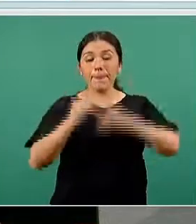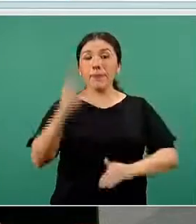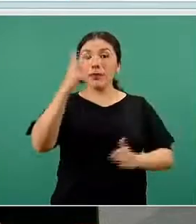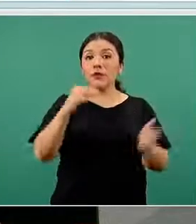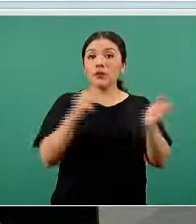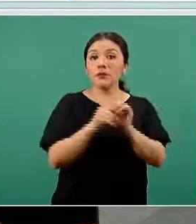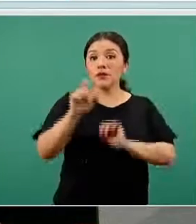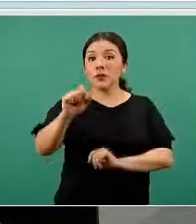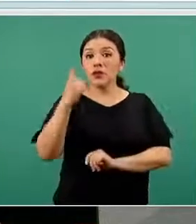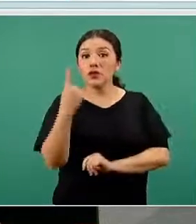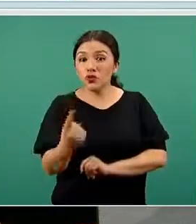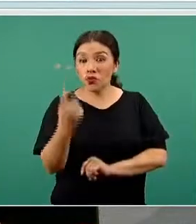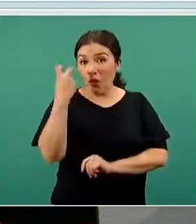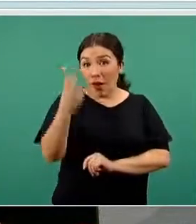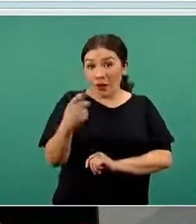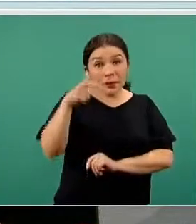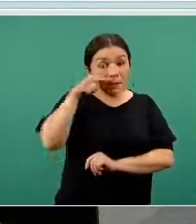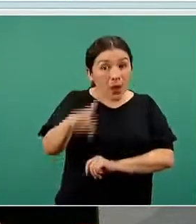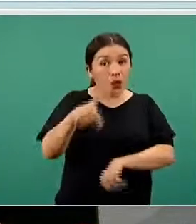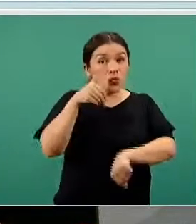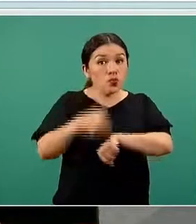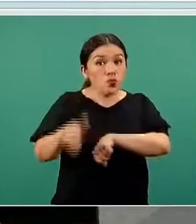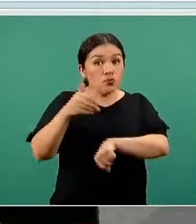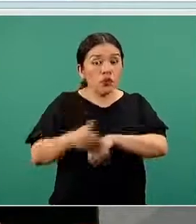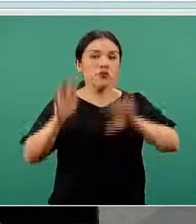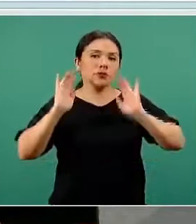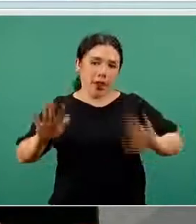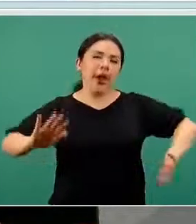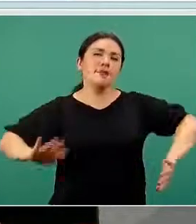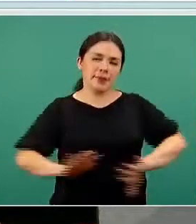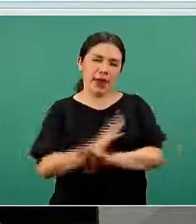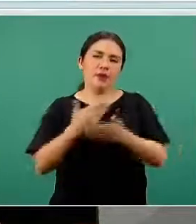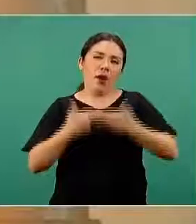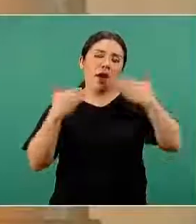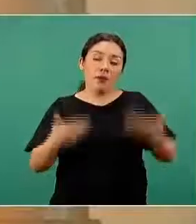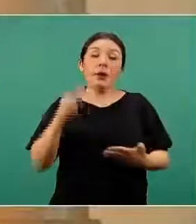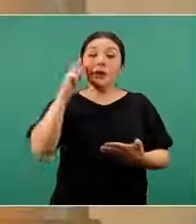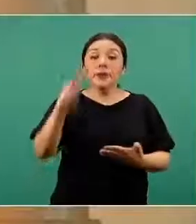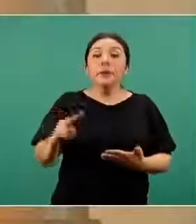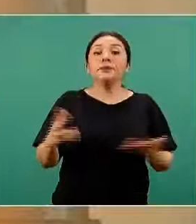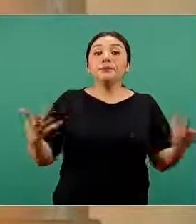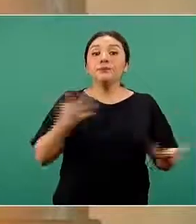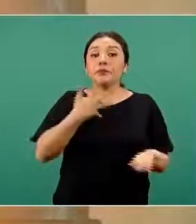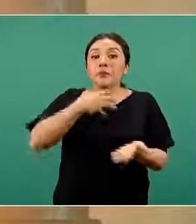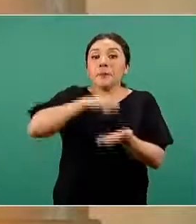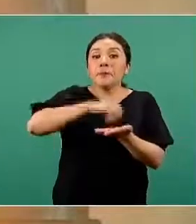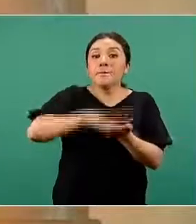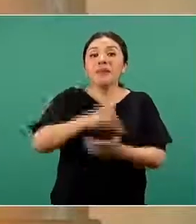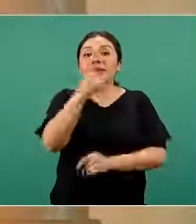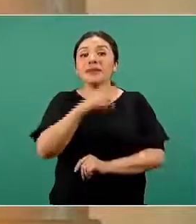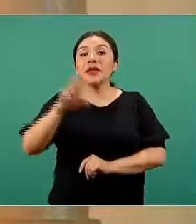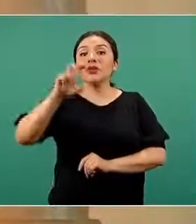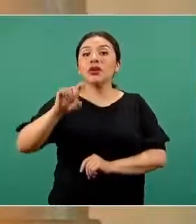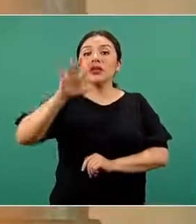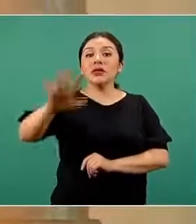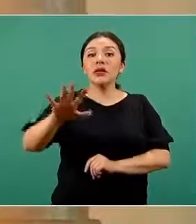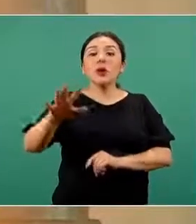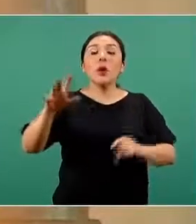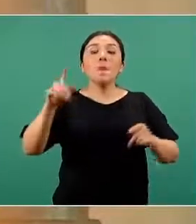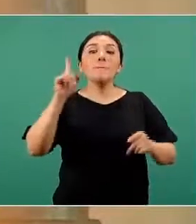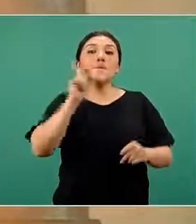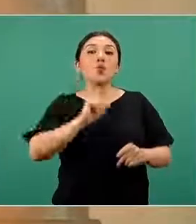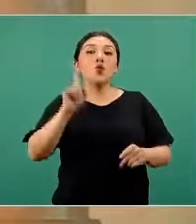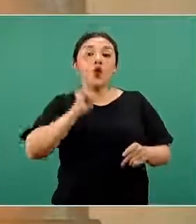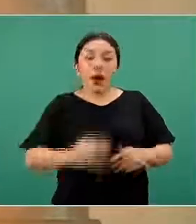2021, este dato ha sido actualizado, tenemos un registro de 135 casos de